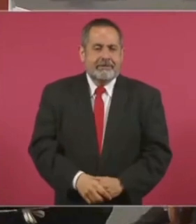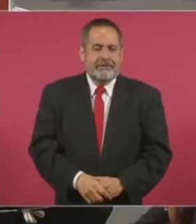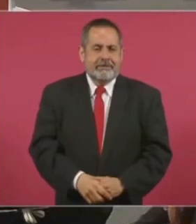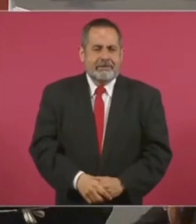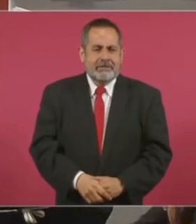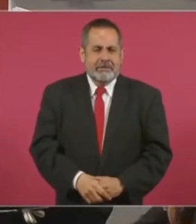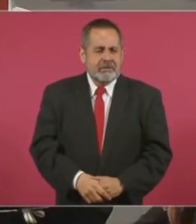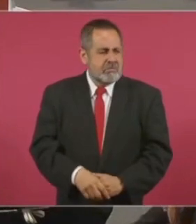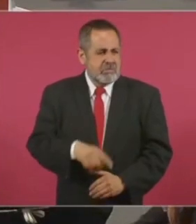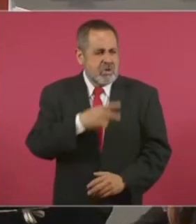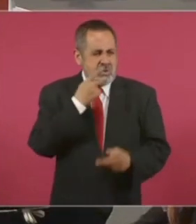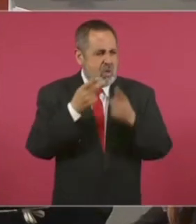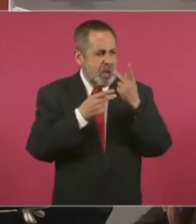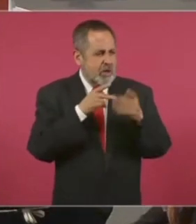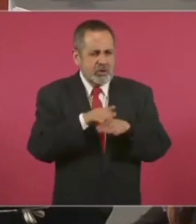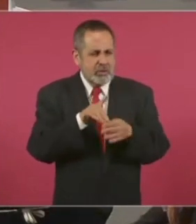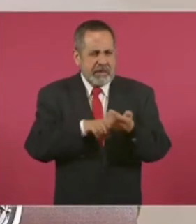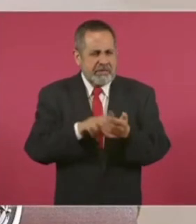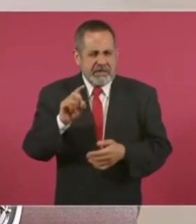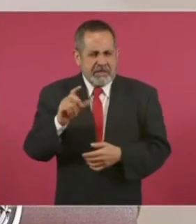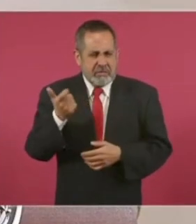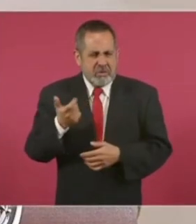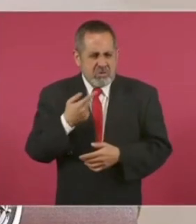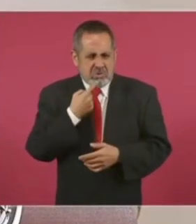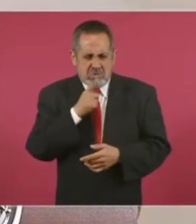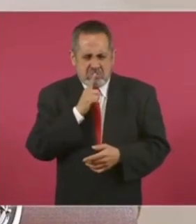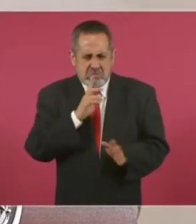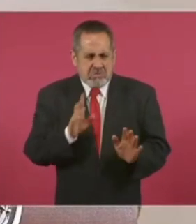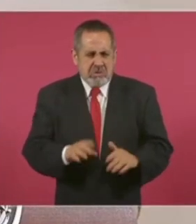Pero ahí no habla de los 30 pesos.